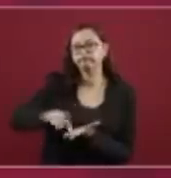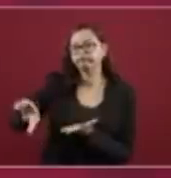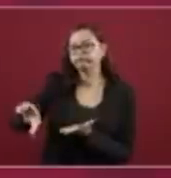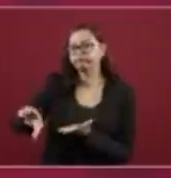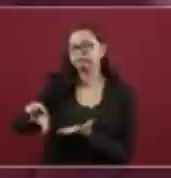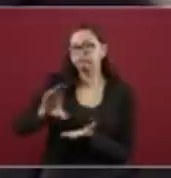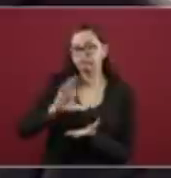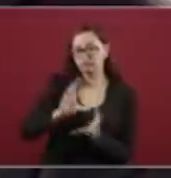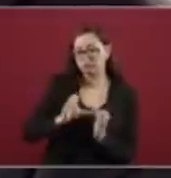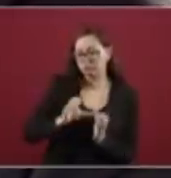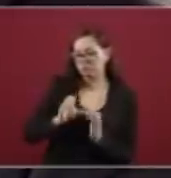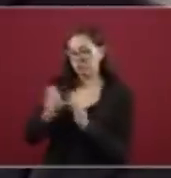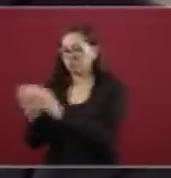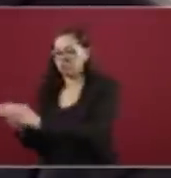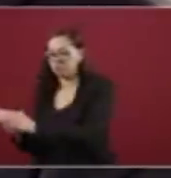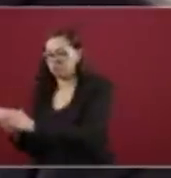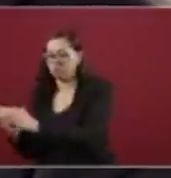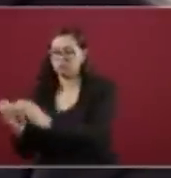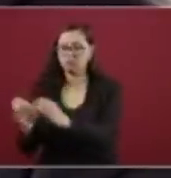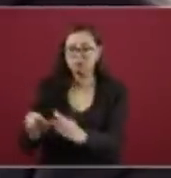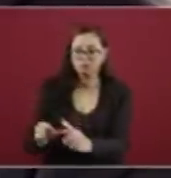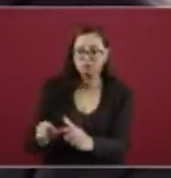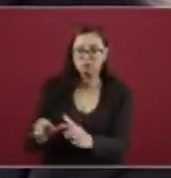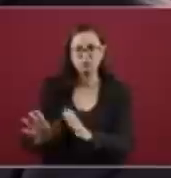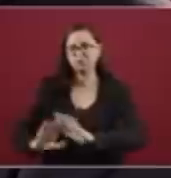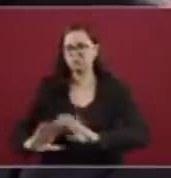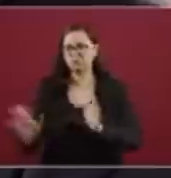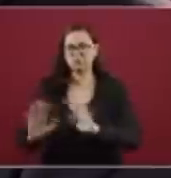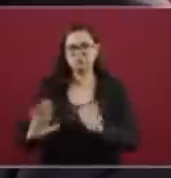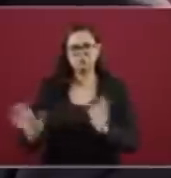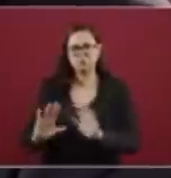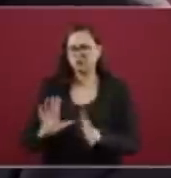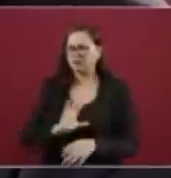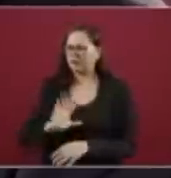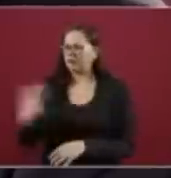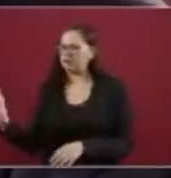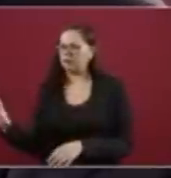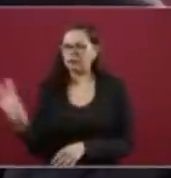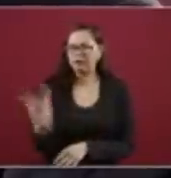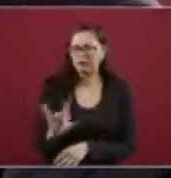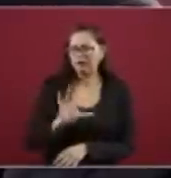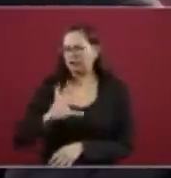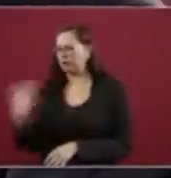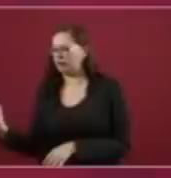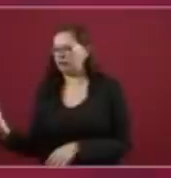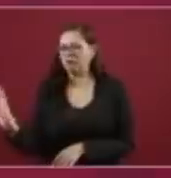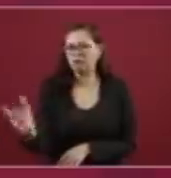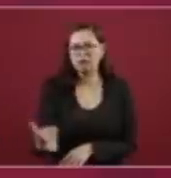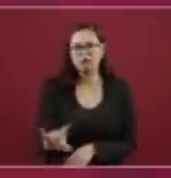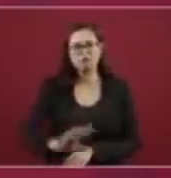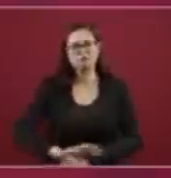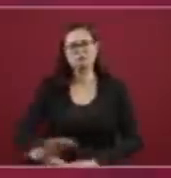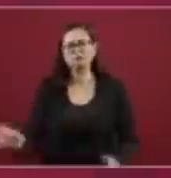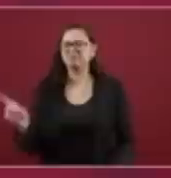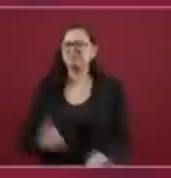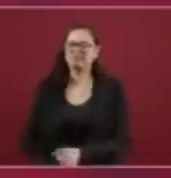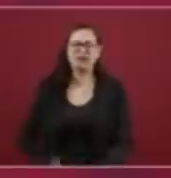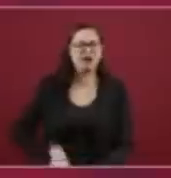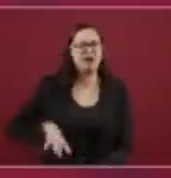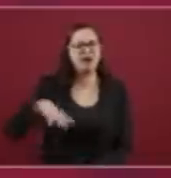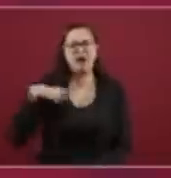porque era mucho el abuso y la corrupción.